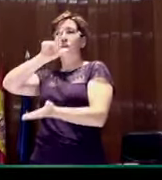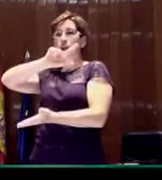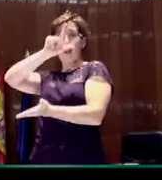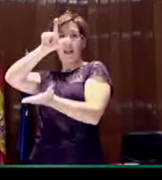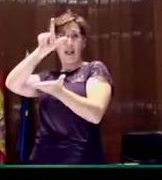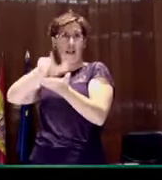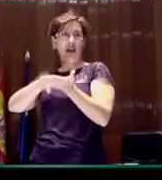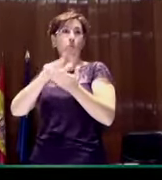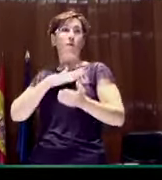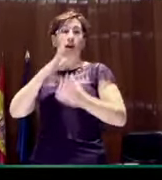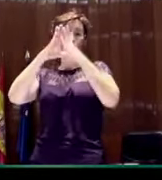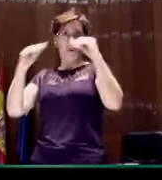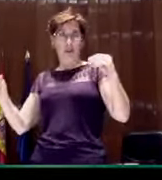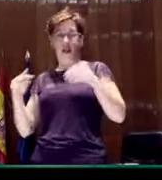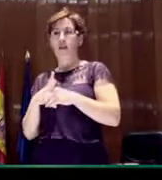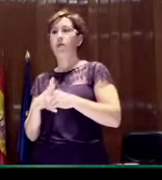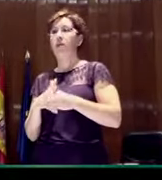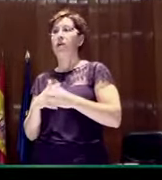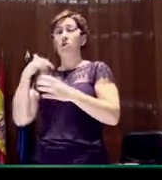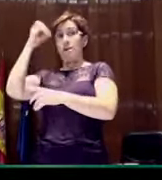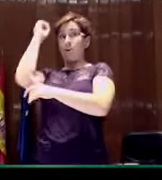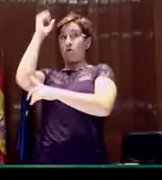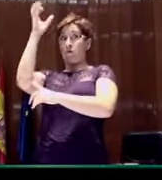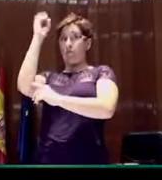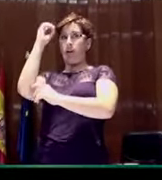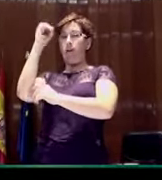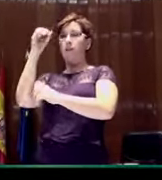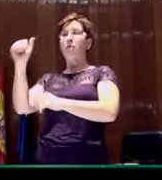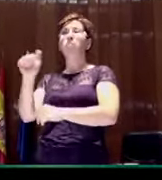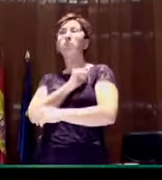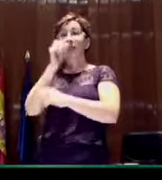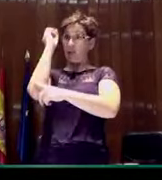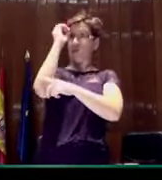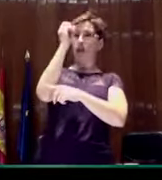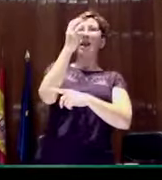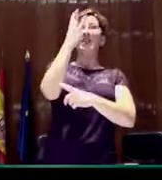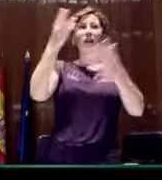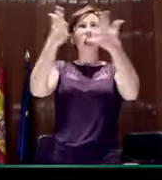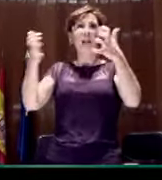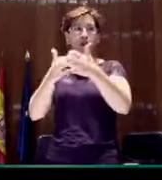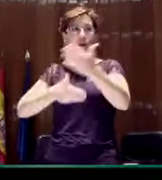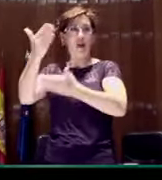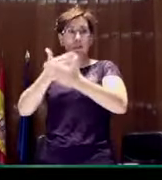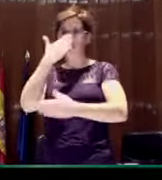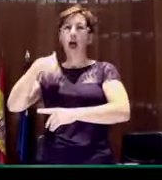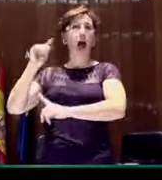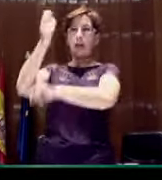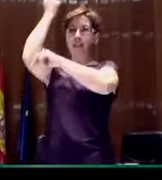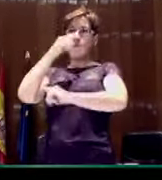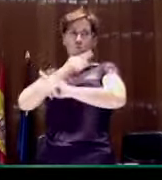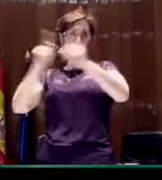universidad, en el Centro de Lenguas de la universidad, y de esa conferencia salieron 3 artículos en la prensa. Yo no he tenido más éxito en toda mi vida.